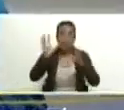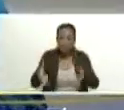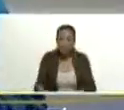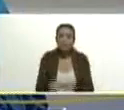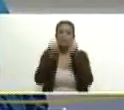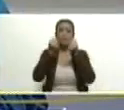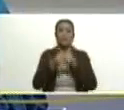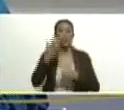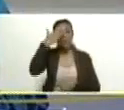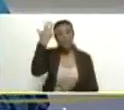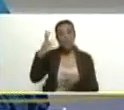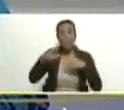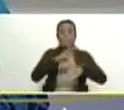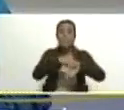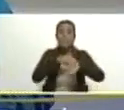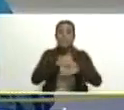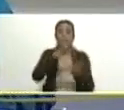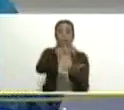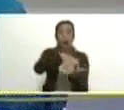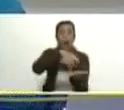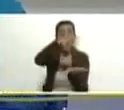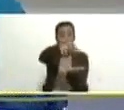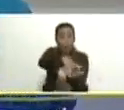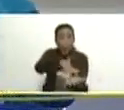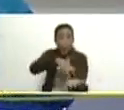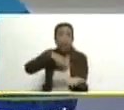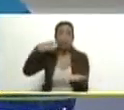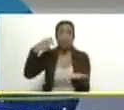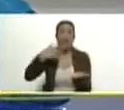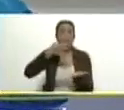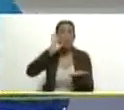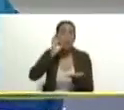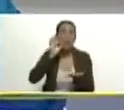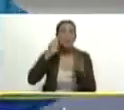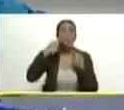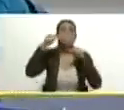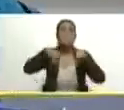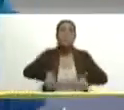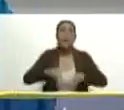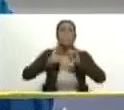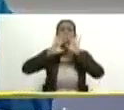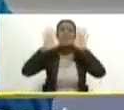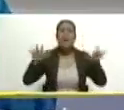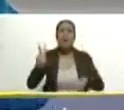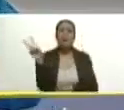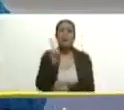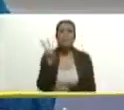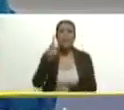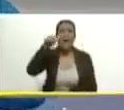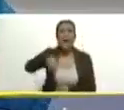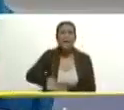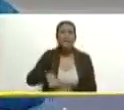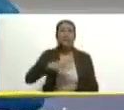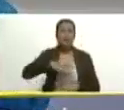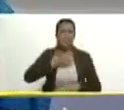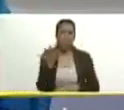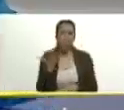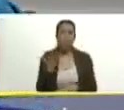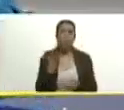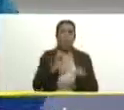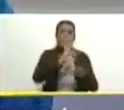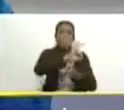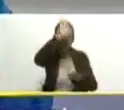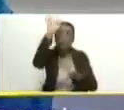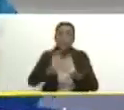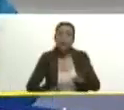ministro de Agricultura nos diera las cifras del milagro cafetero venezolano, porque se puede hablar ya